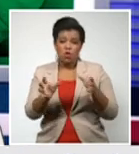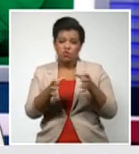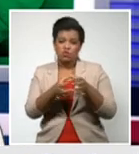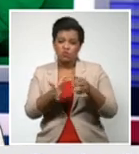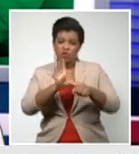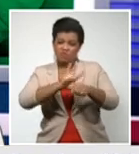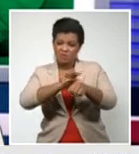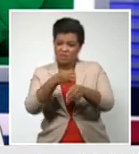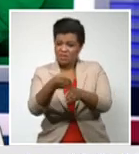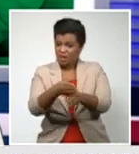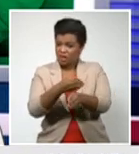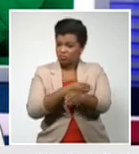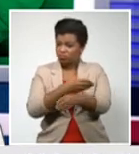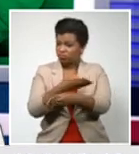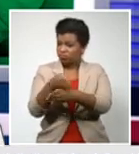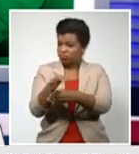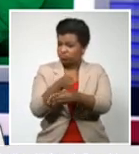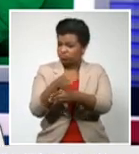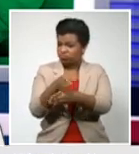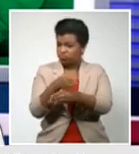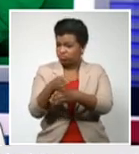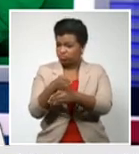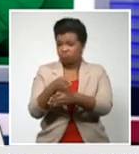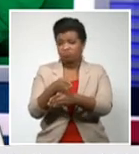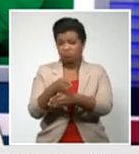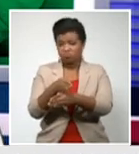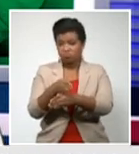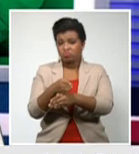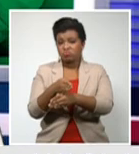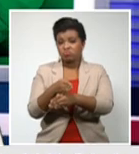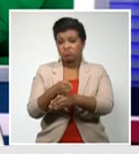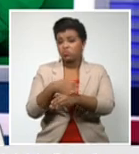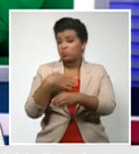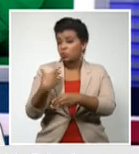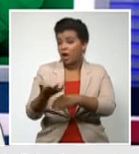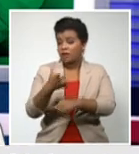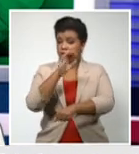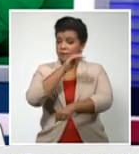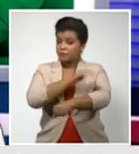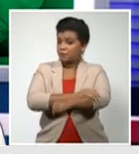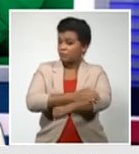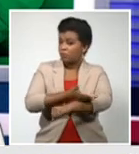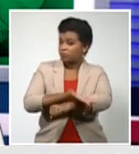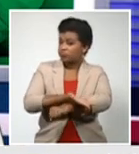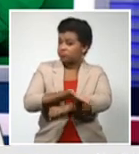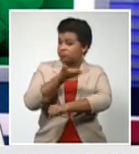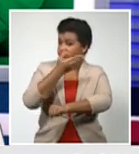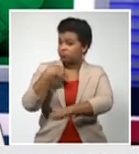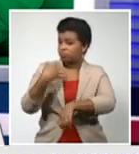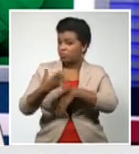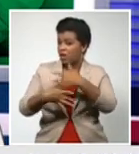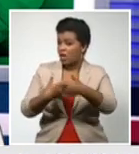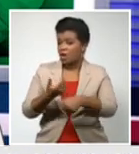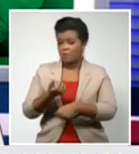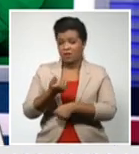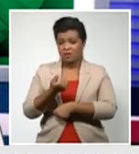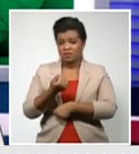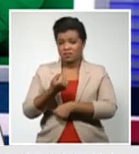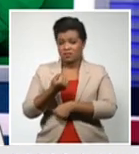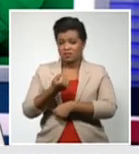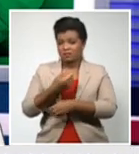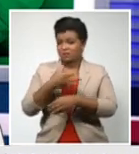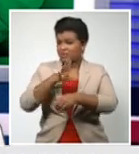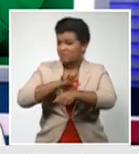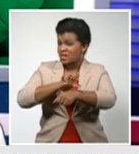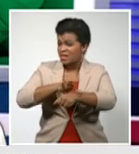comorbilidades, de enfermedades previas, como es la hipertensión arterial, una hepatopatía crónica, una